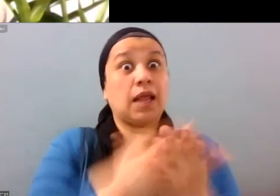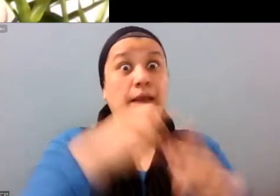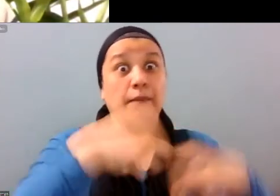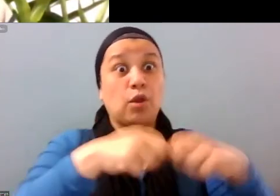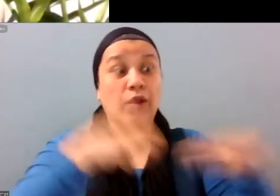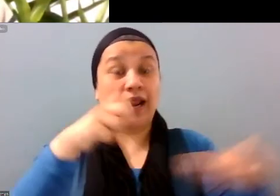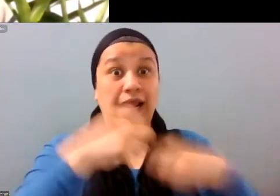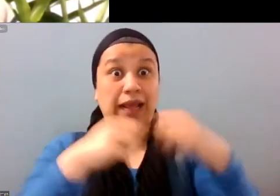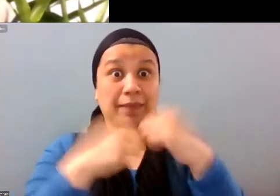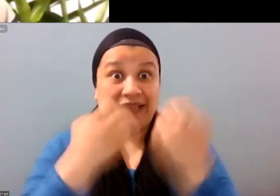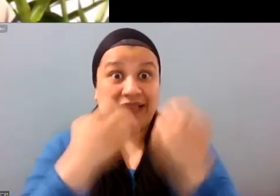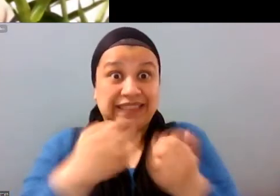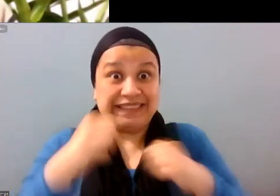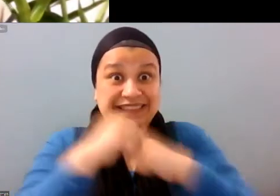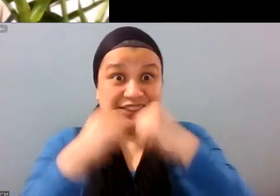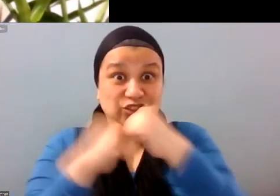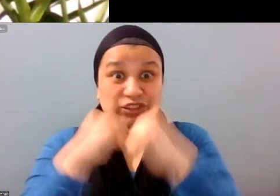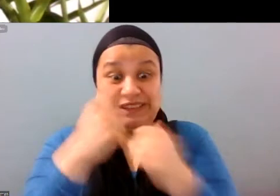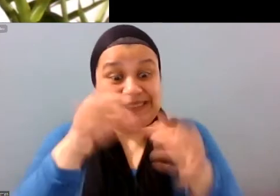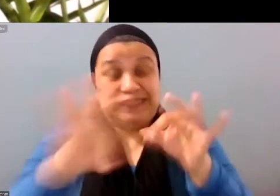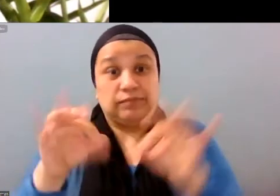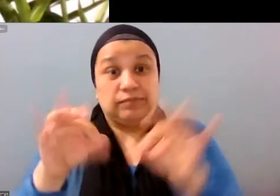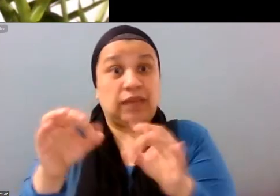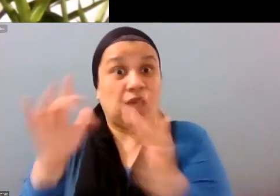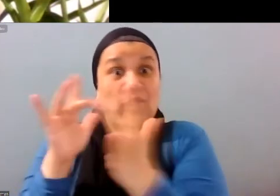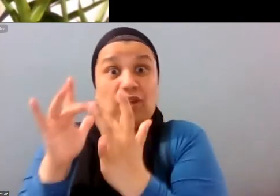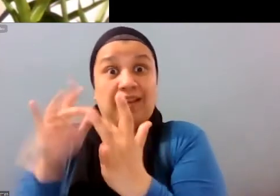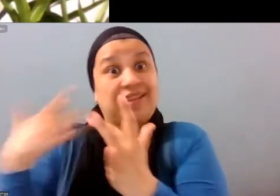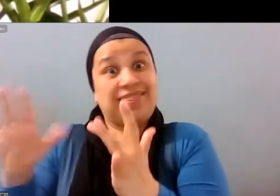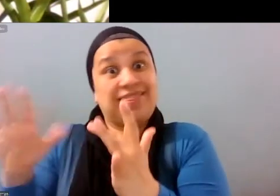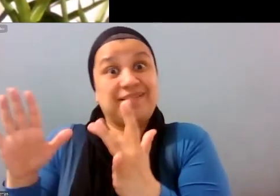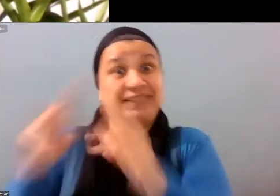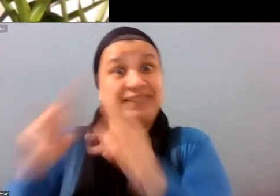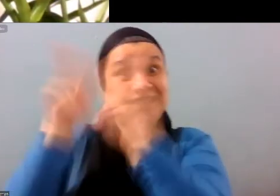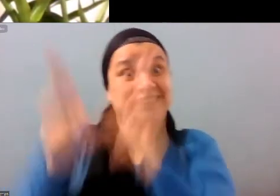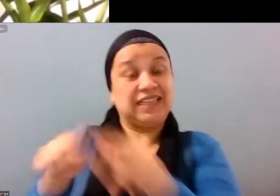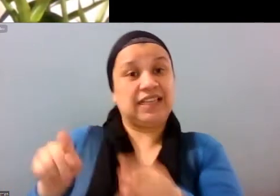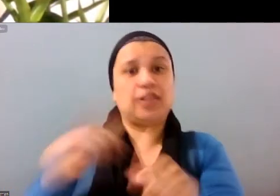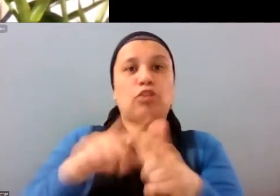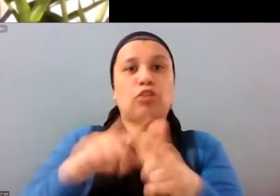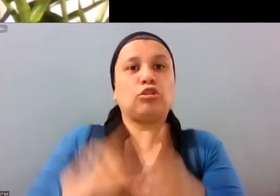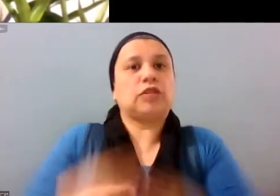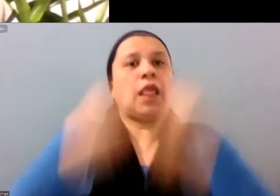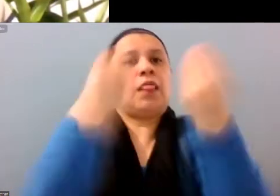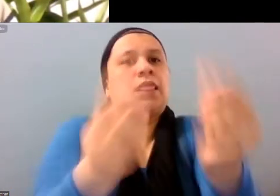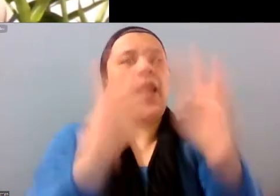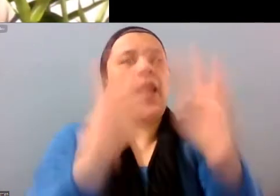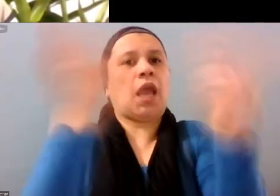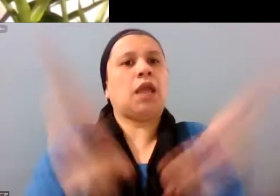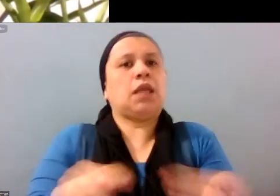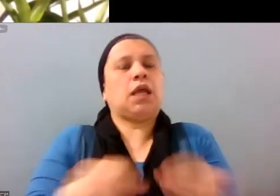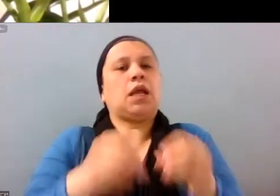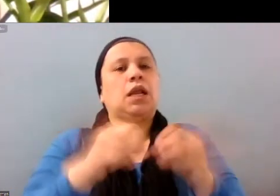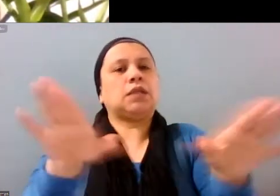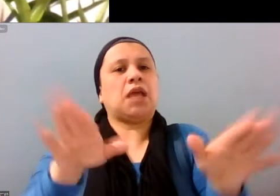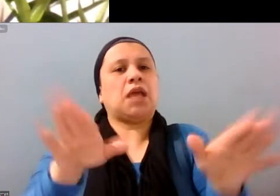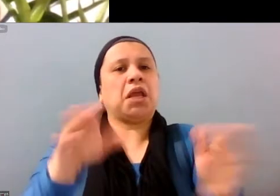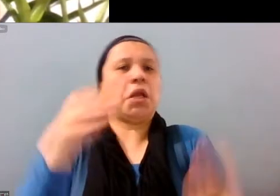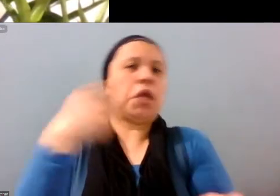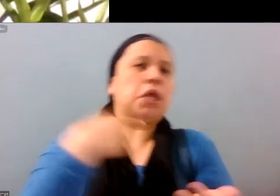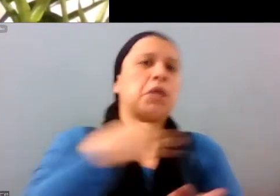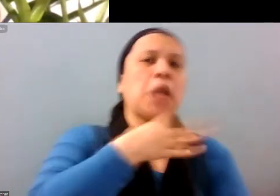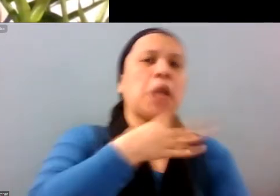limita a una simple conexión a internet es decir si fuera sencillamente que le tenemos que dar internet a bajo costo gratuito a todos